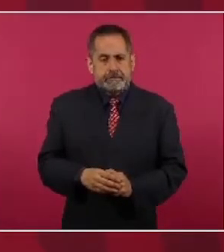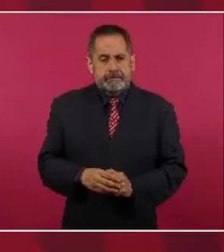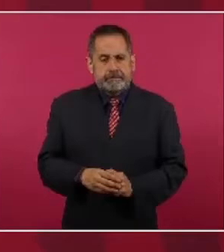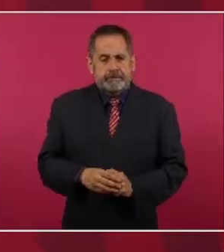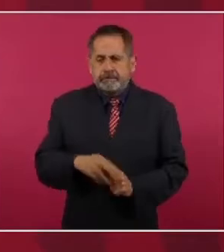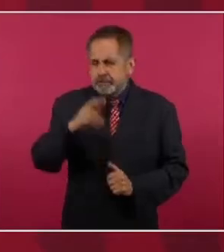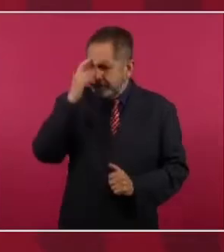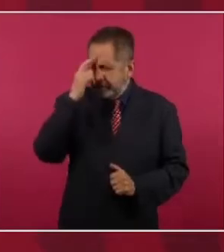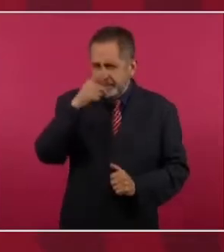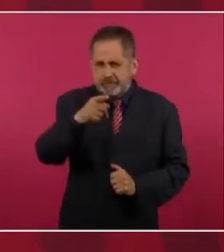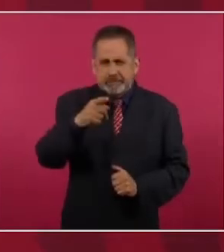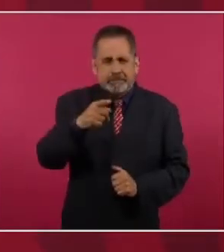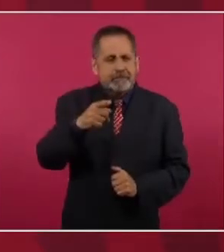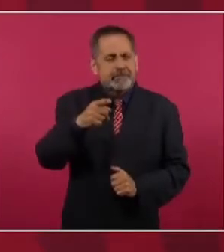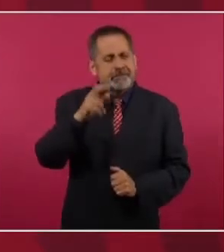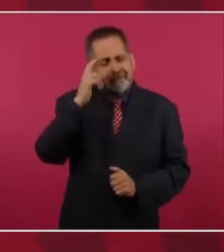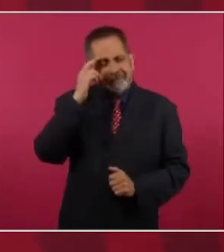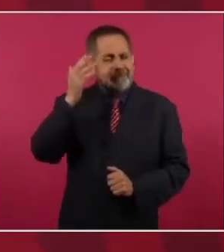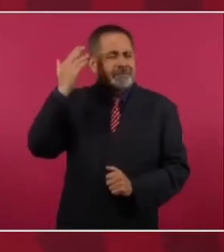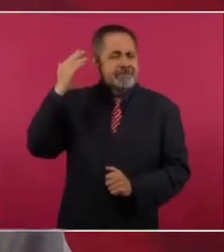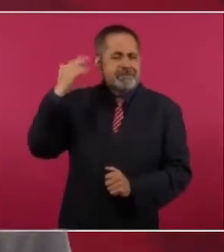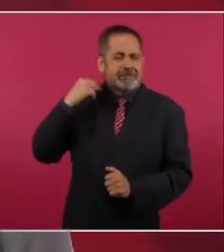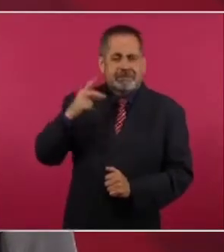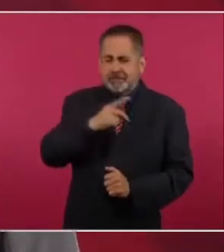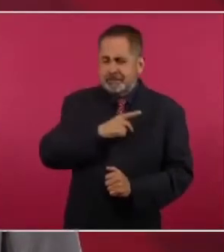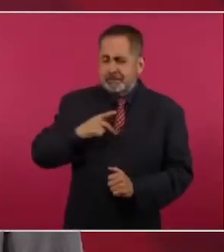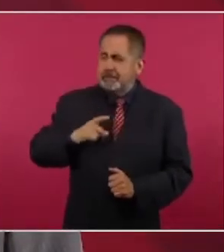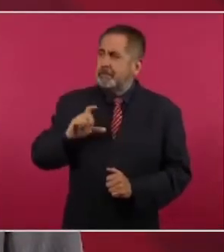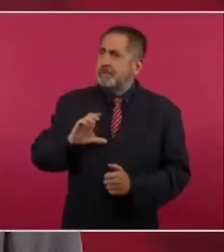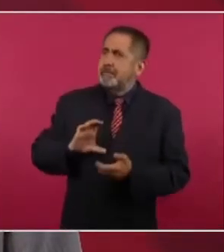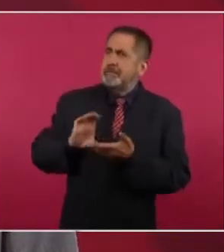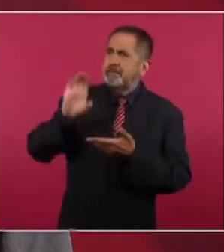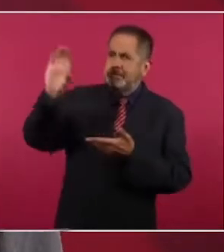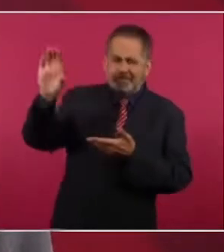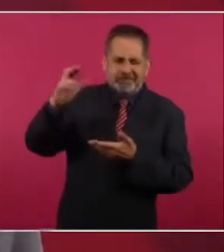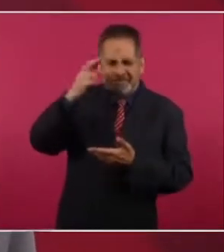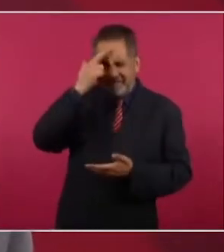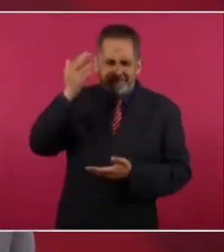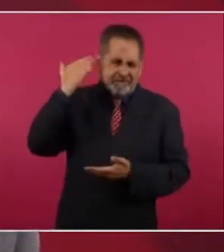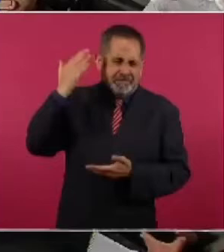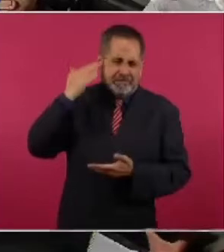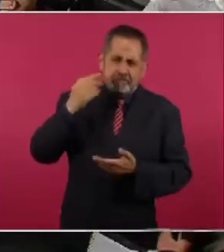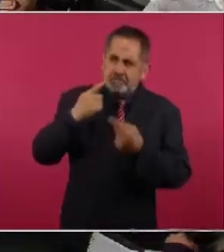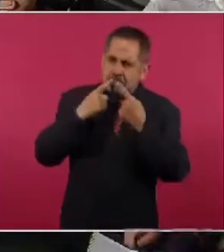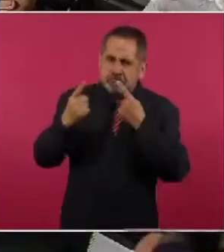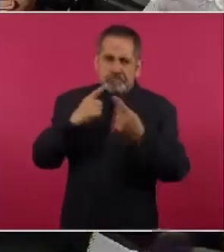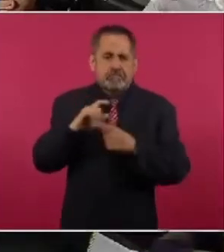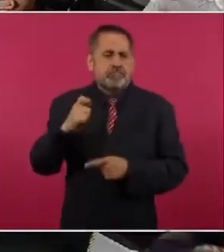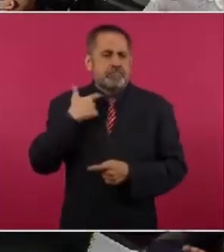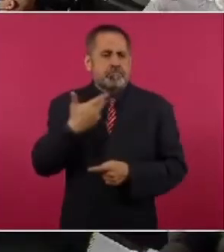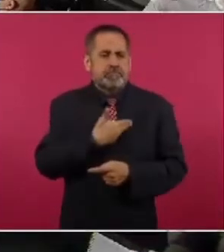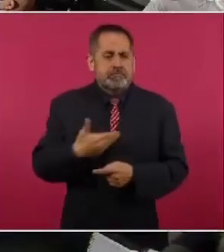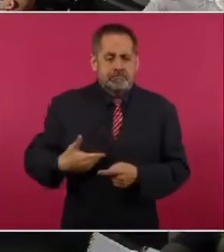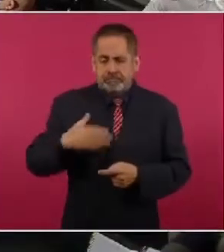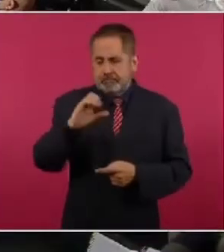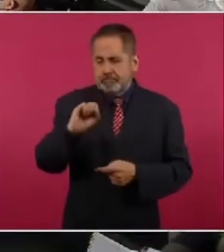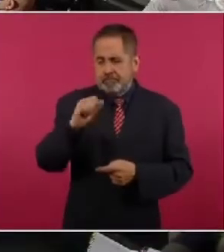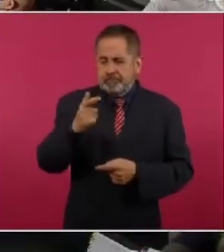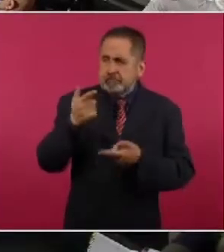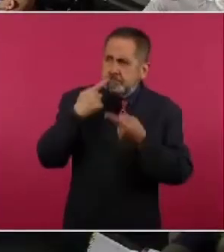renegoció la deuda Salinas de Gortari en televisión, en cadena